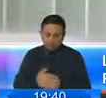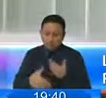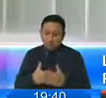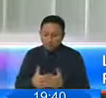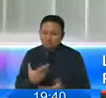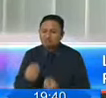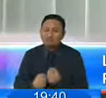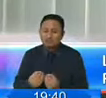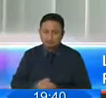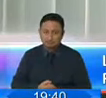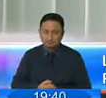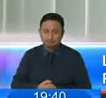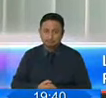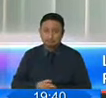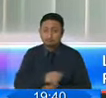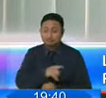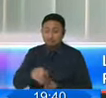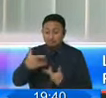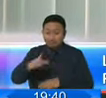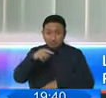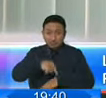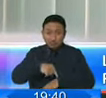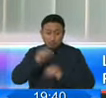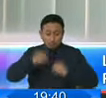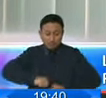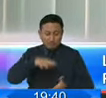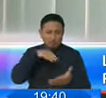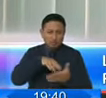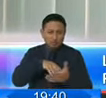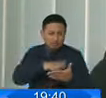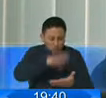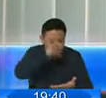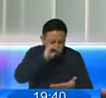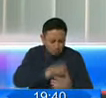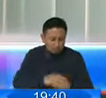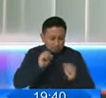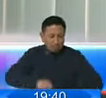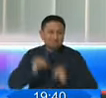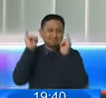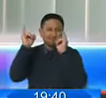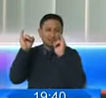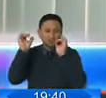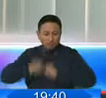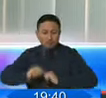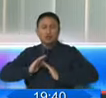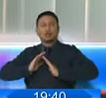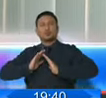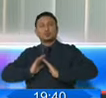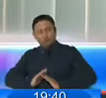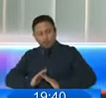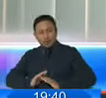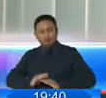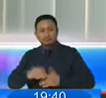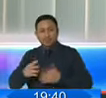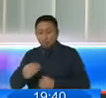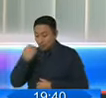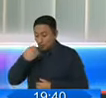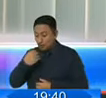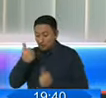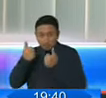estudiar. De tal manera de que tenga tiempos para estudiar, tiempos para distraerse, tiempos para descansar, tiempos para